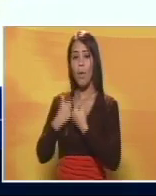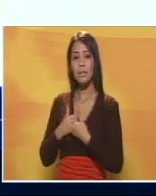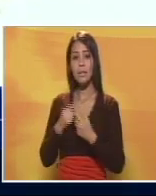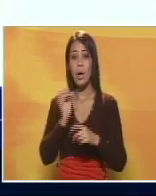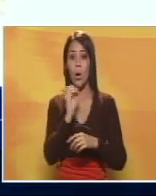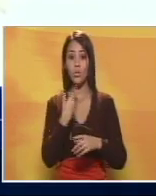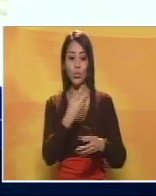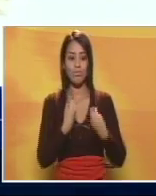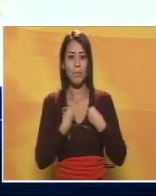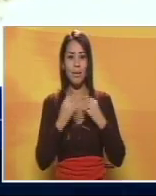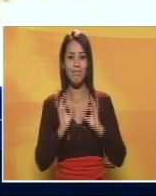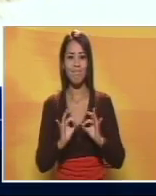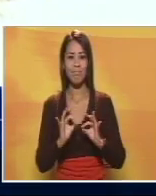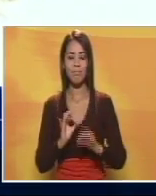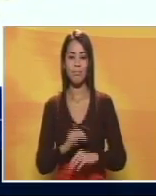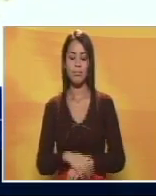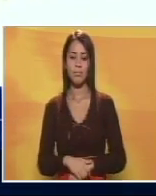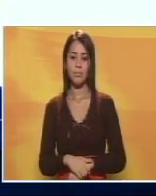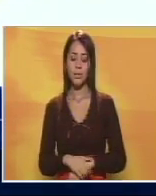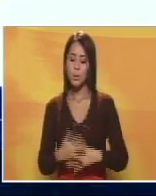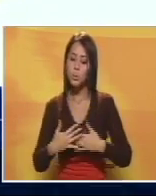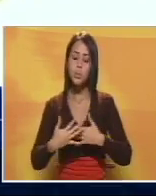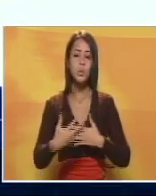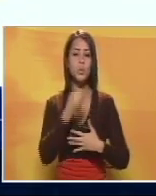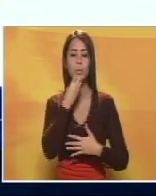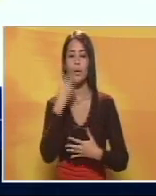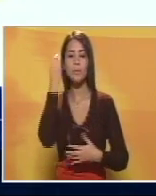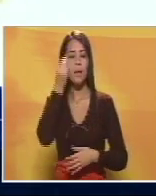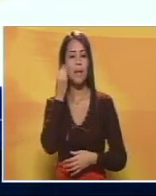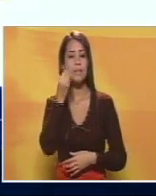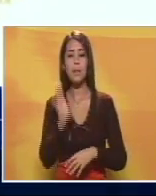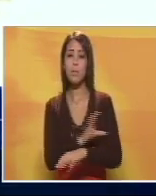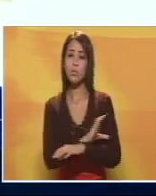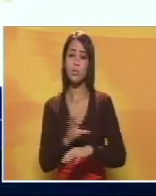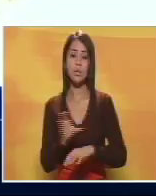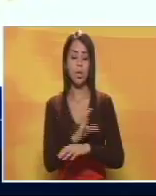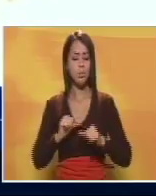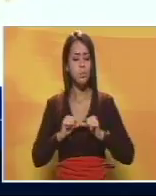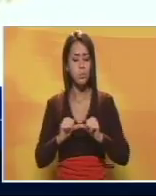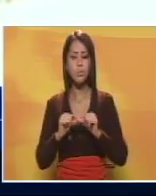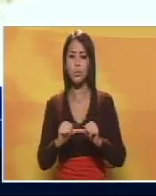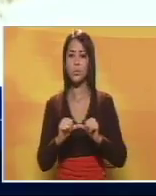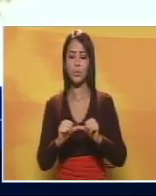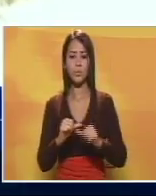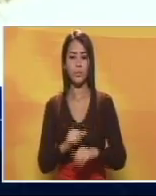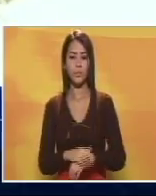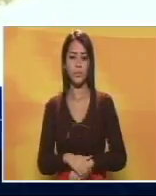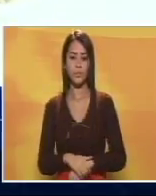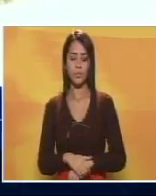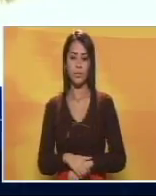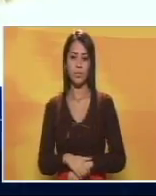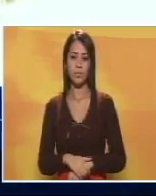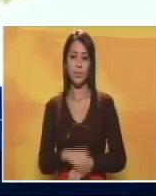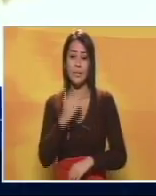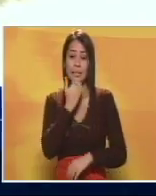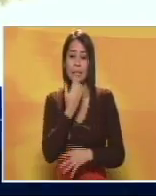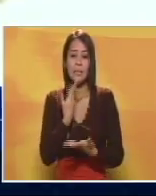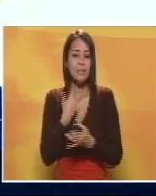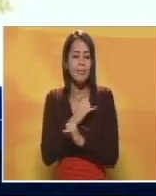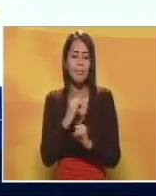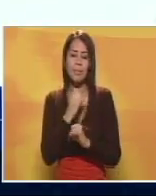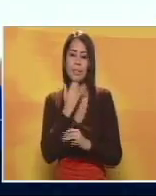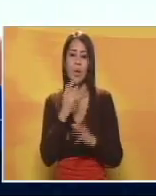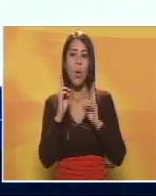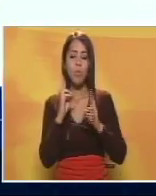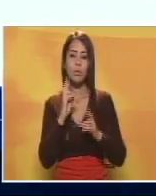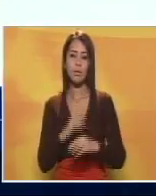allá adentro. Y para adelante estamos positivos, mucha música, vamos a seguir con esto y esperemos que se acabe lo más pronto posible.